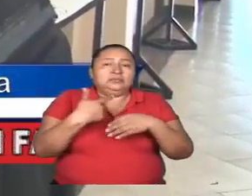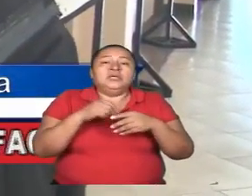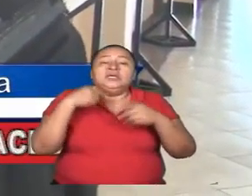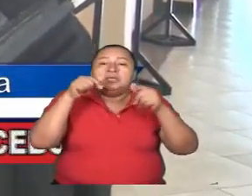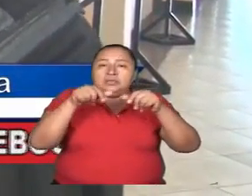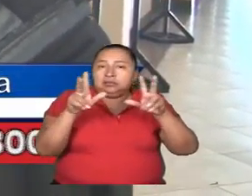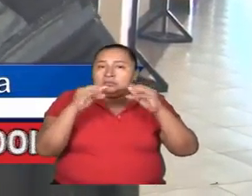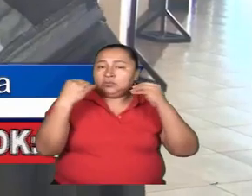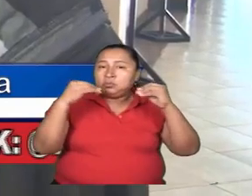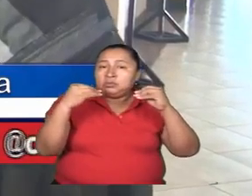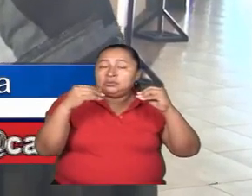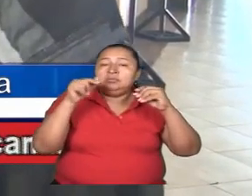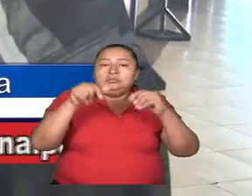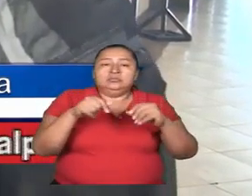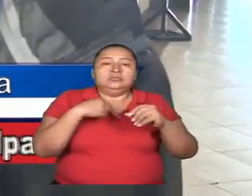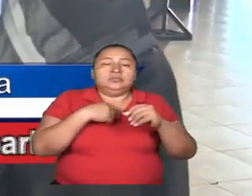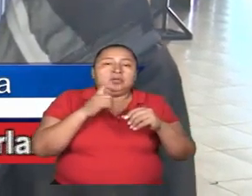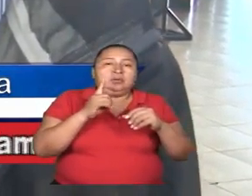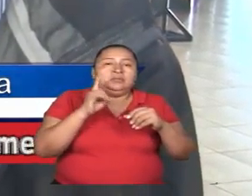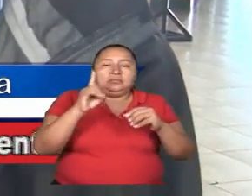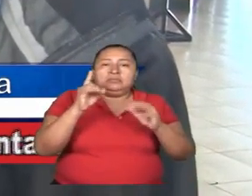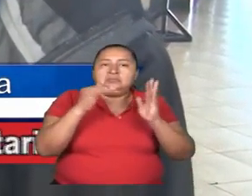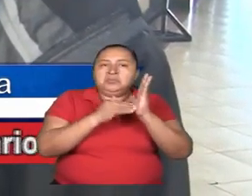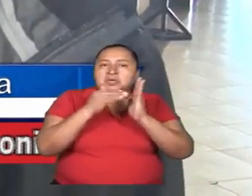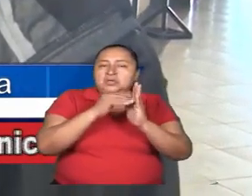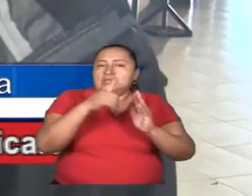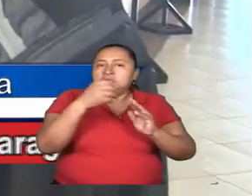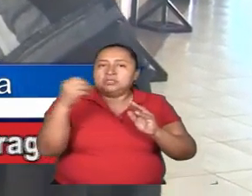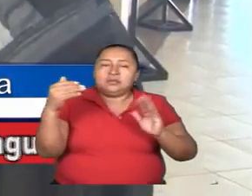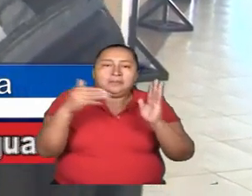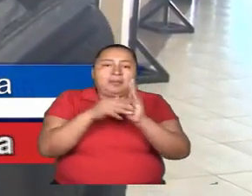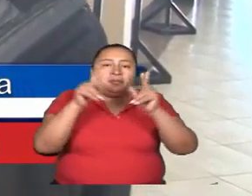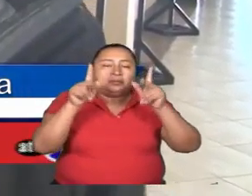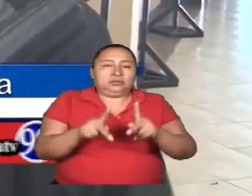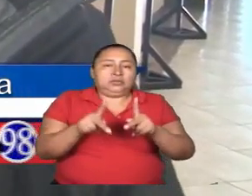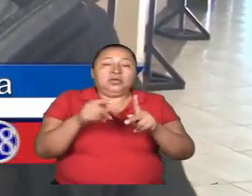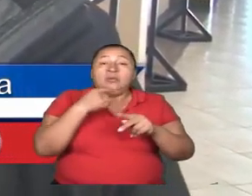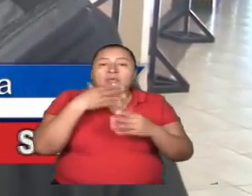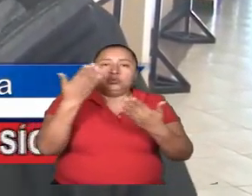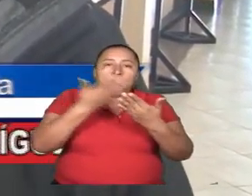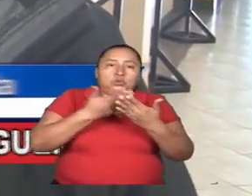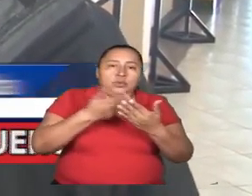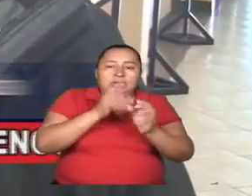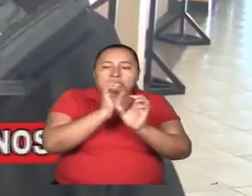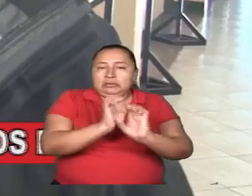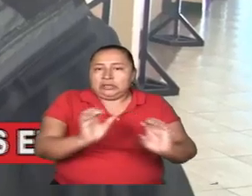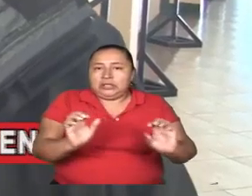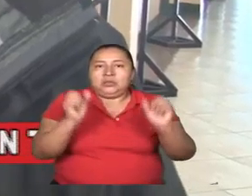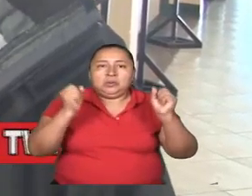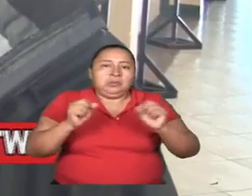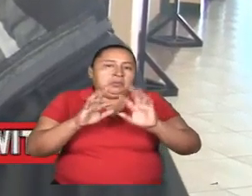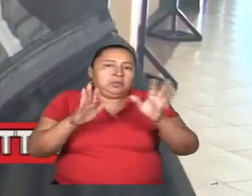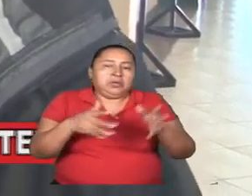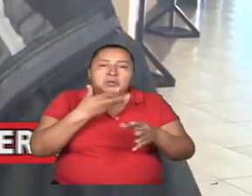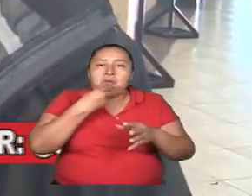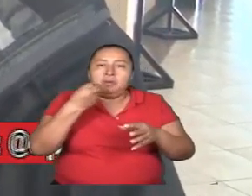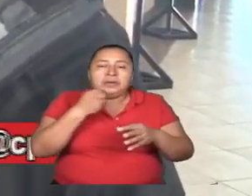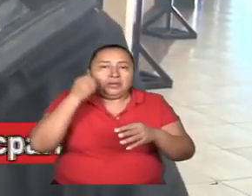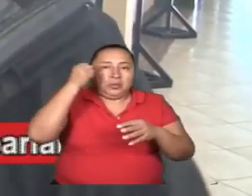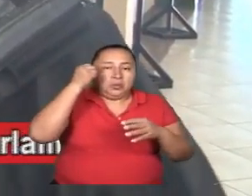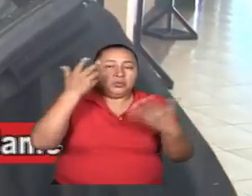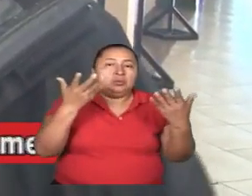educación, el 1.700.000, ¿verdad?, personas, porque son estudiantes, son niños, son niñas, son jóvenes, son